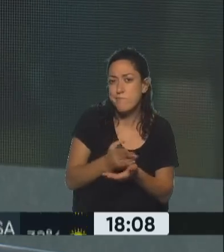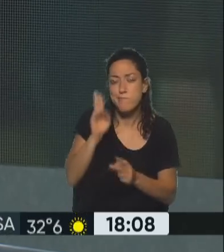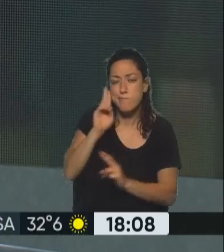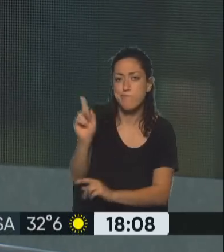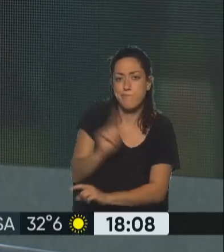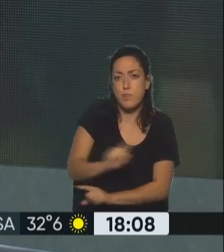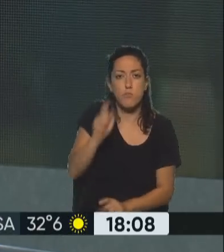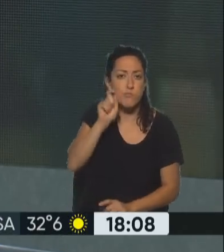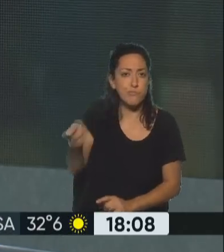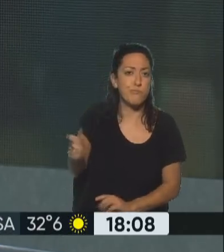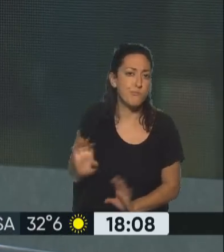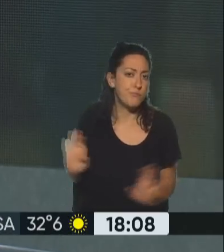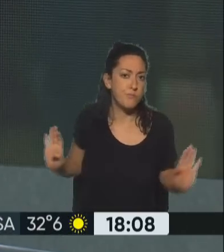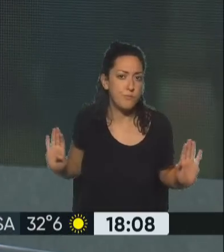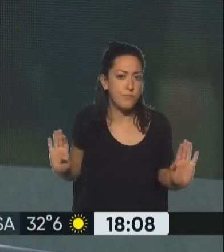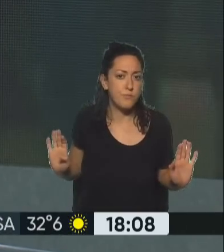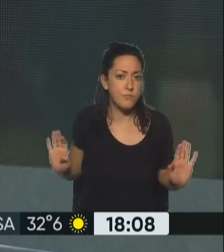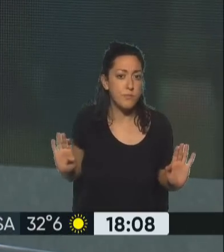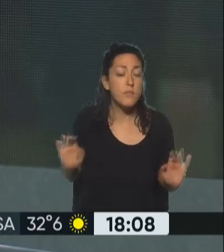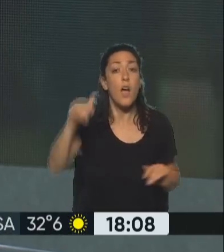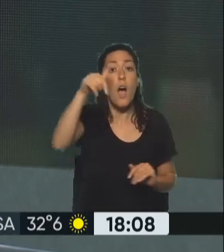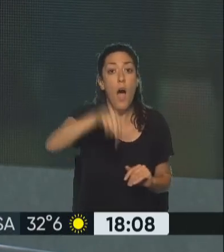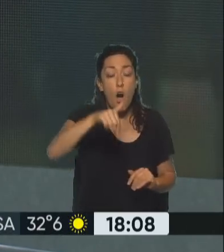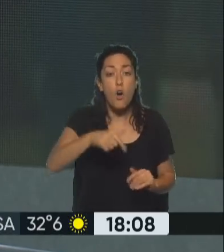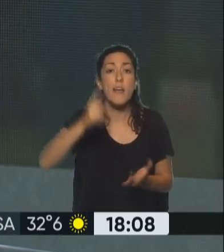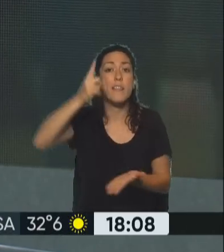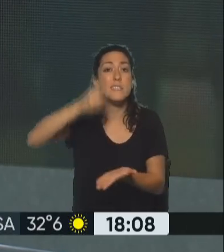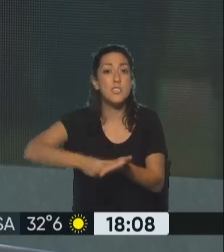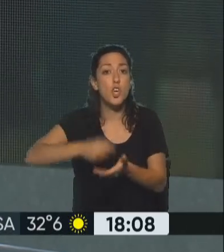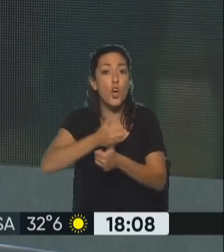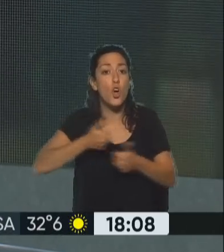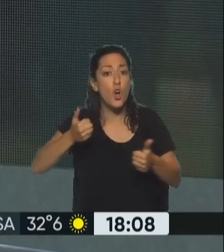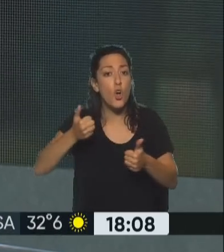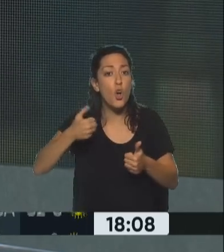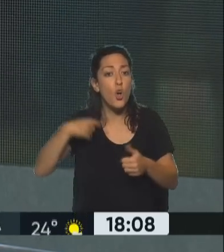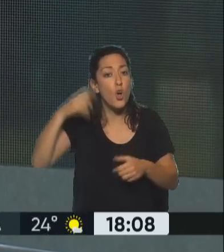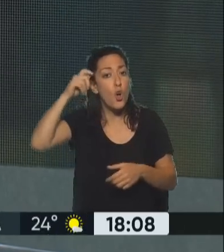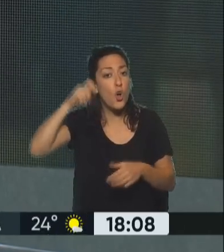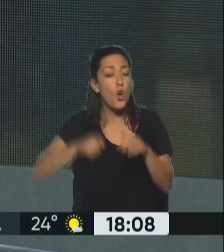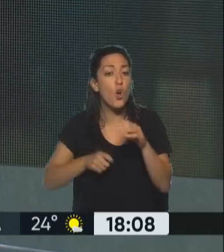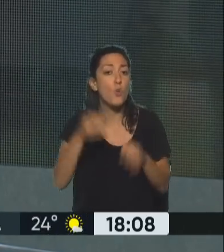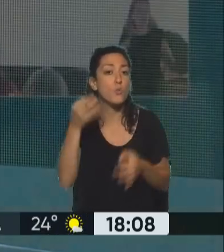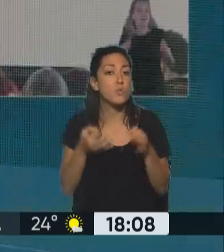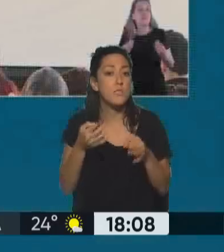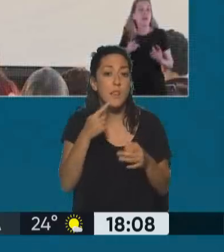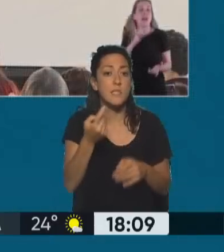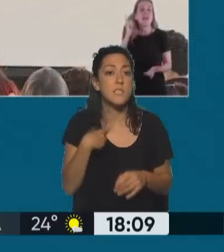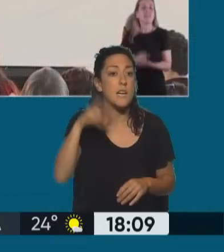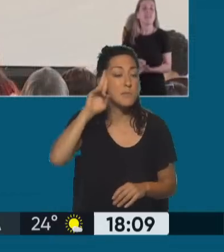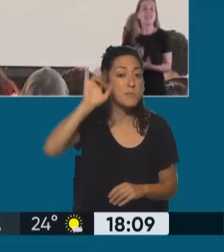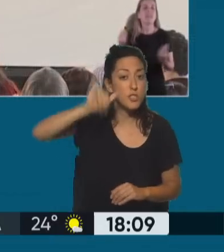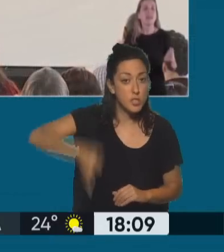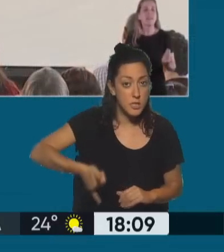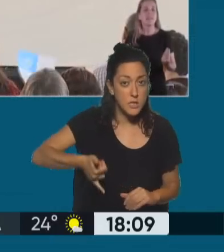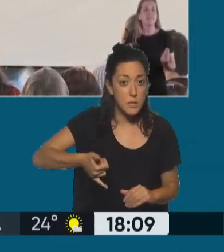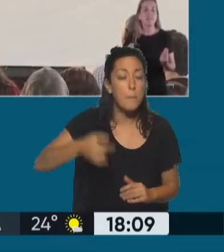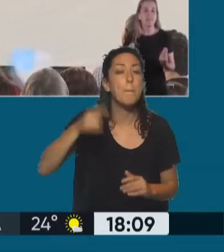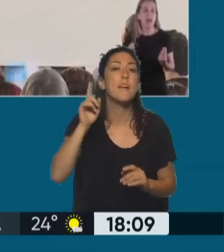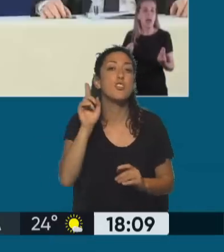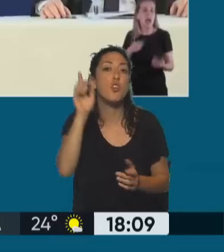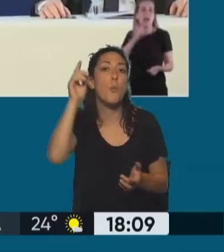claramente el presidente decidió acatar el fallo de la Corte, aunque es cierto que no en lo que tiene que ver con la